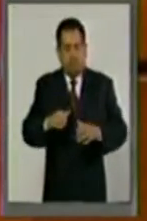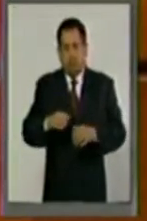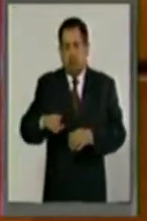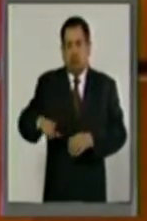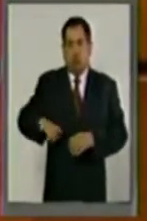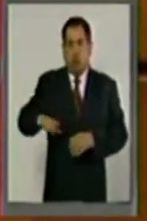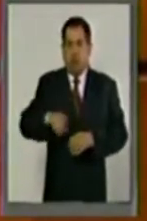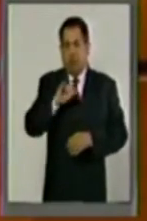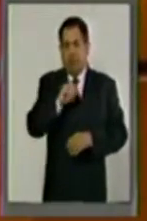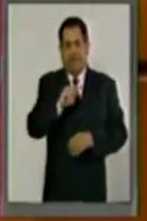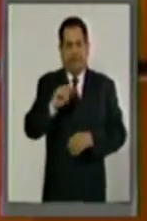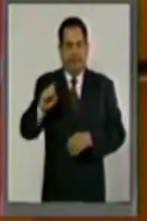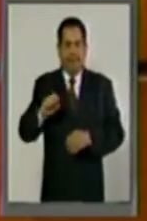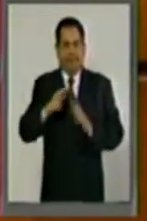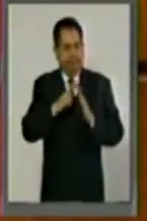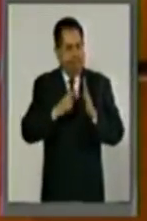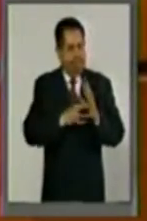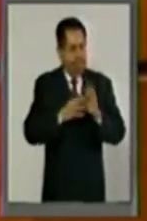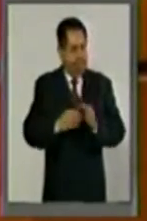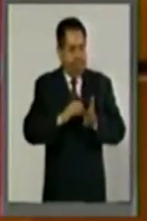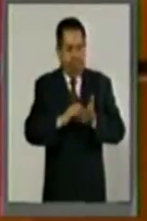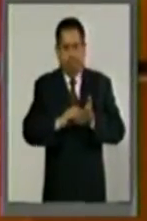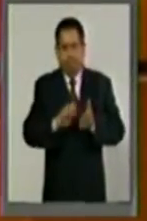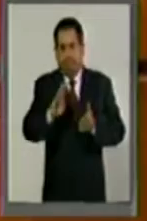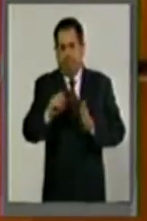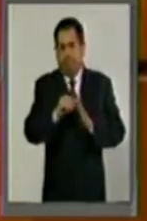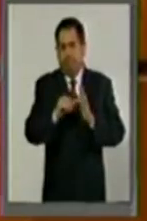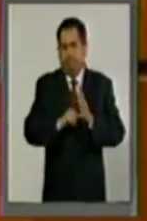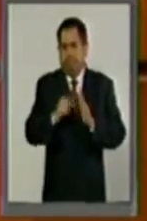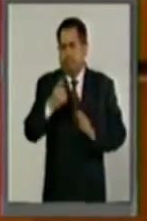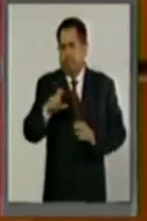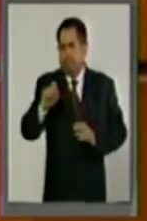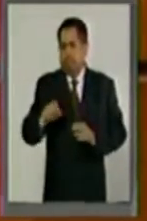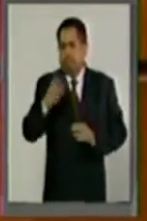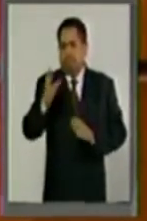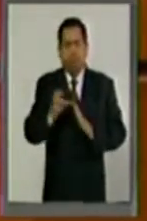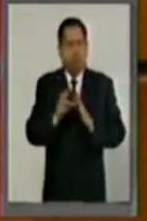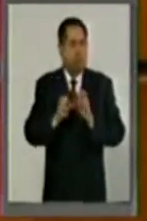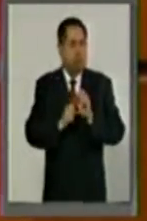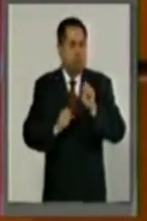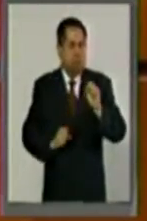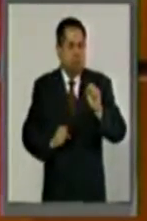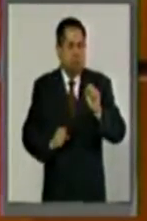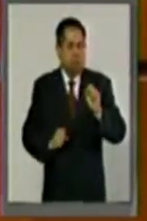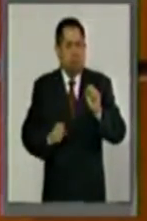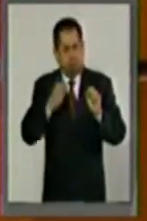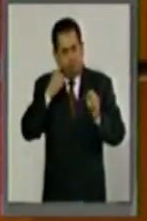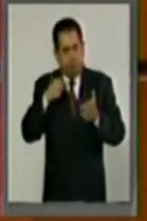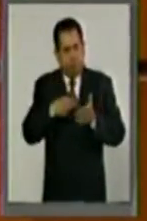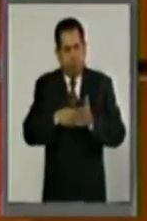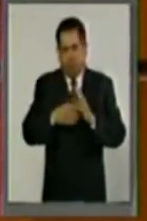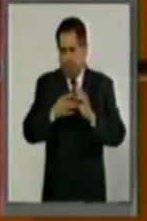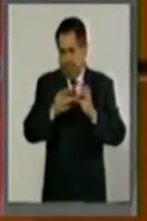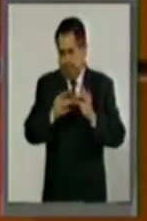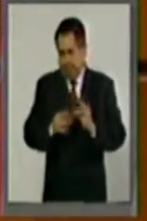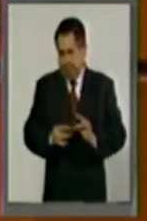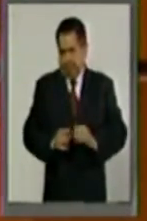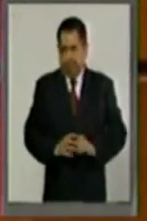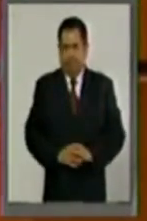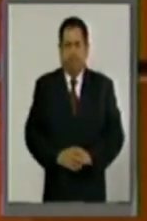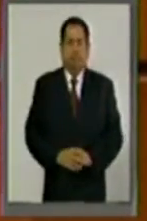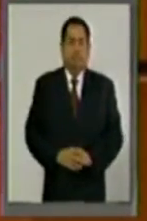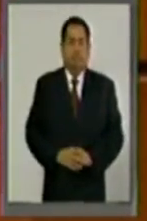Estado, reglamentaria del apartado B del artículo 123 constitucional, al tenor de las siguientes